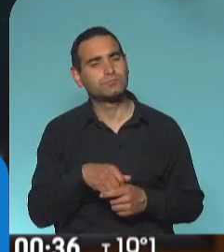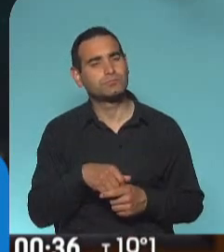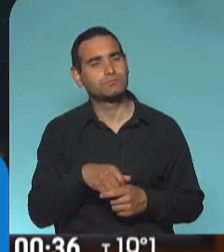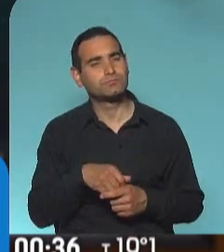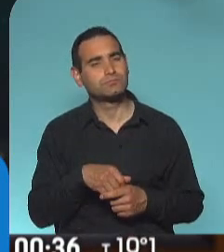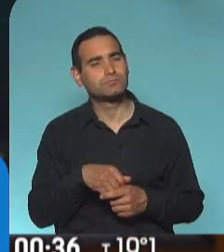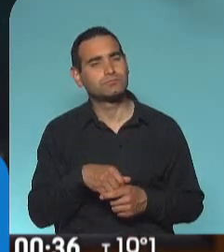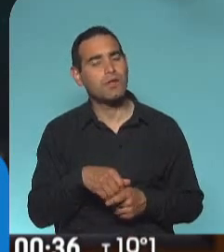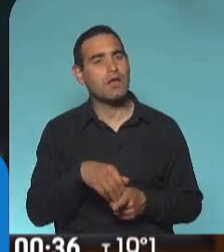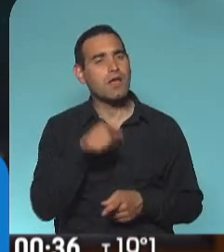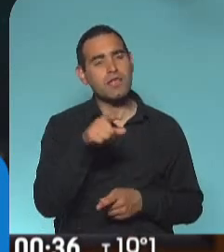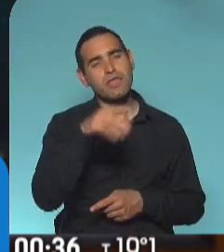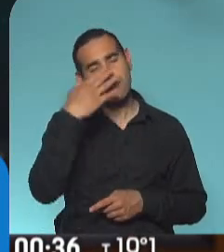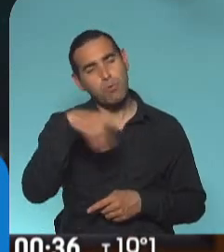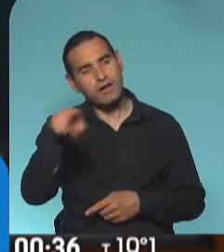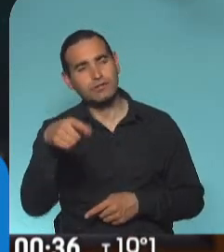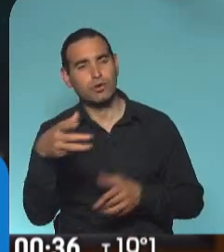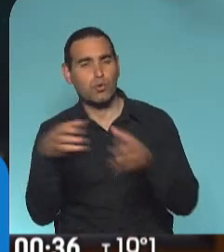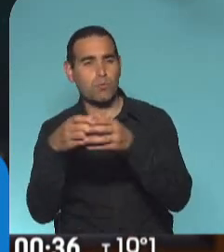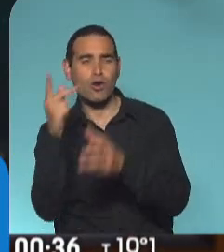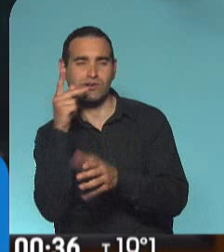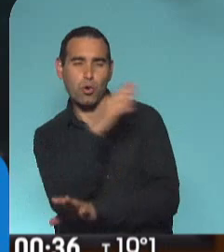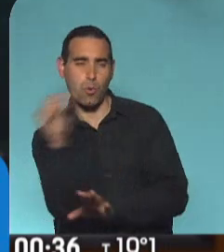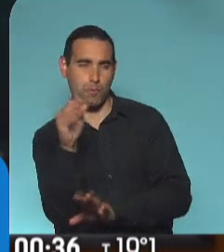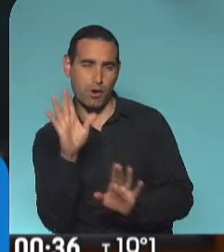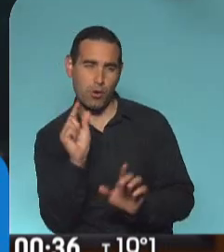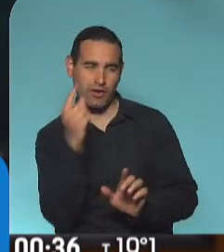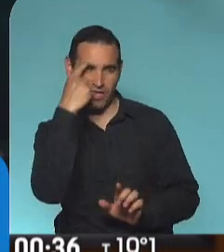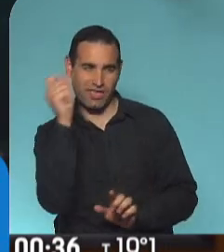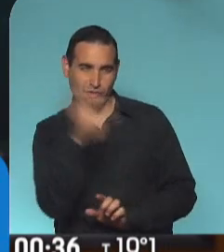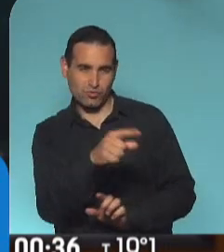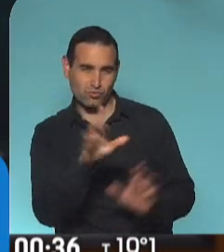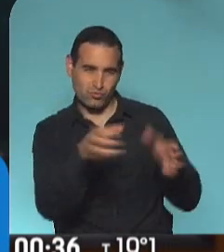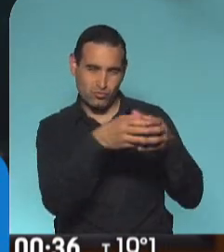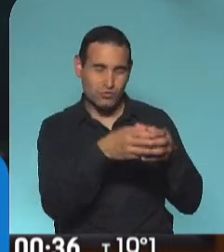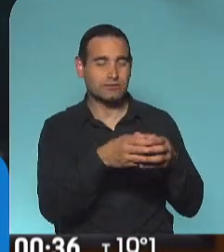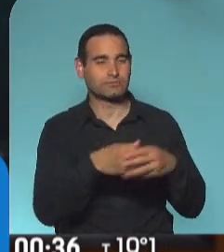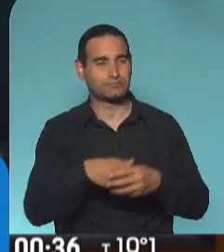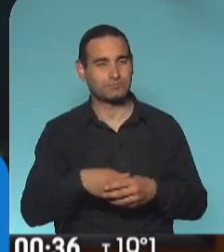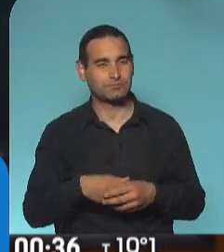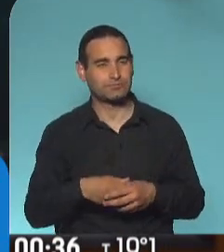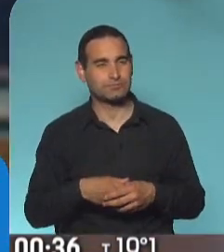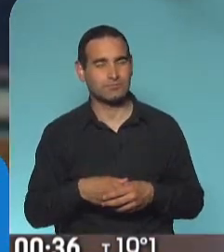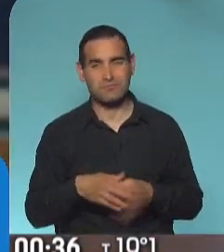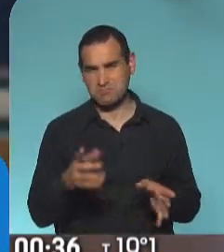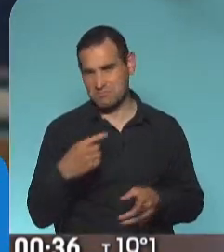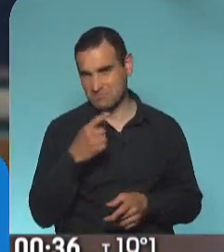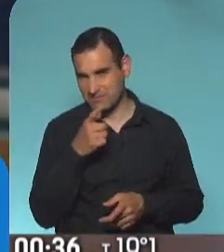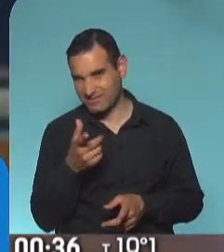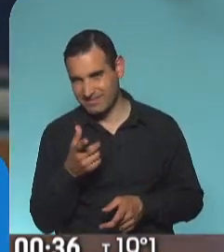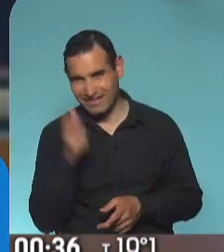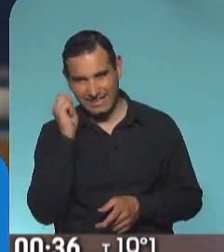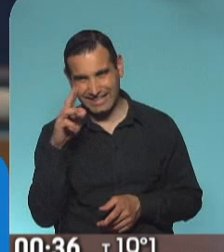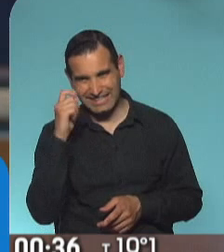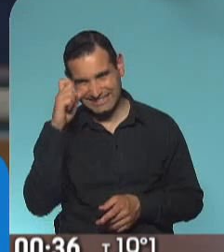un eco en lo que fue después el kirchnerismo, ¿no? Entonces, en ese sentido, Pero no la veo a Graciela de